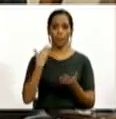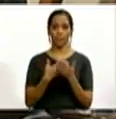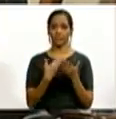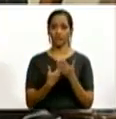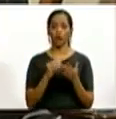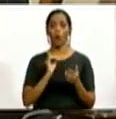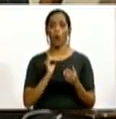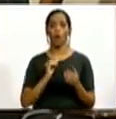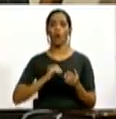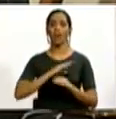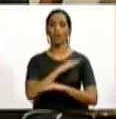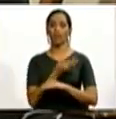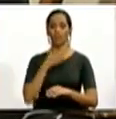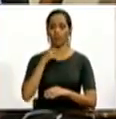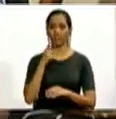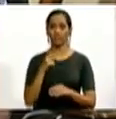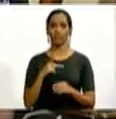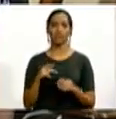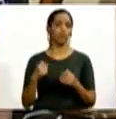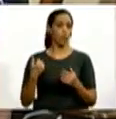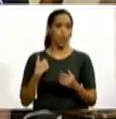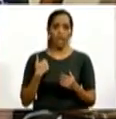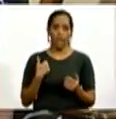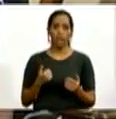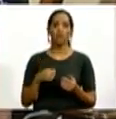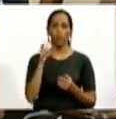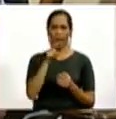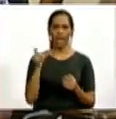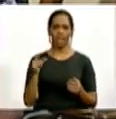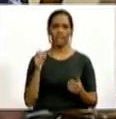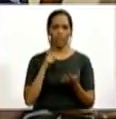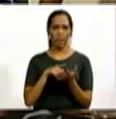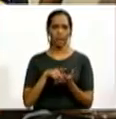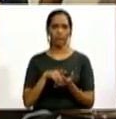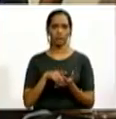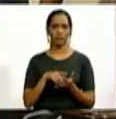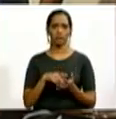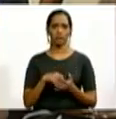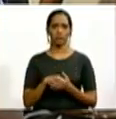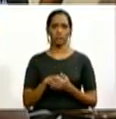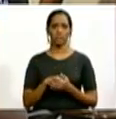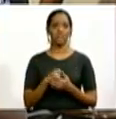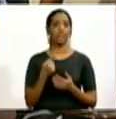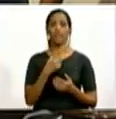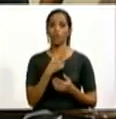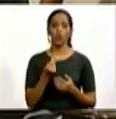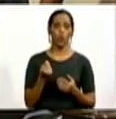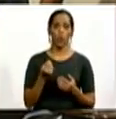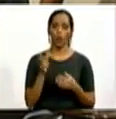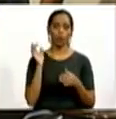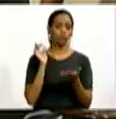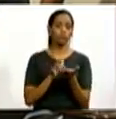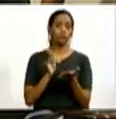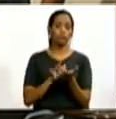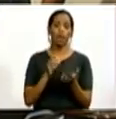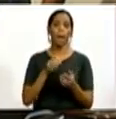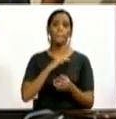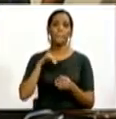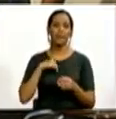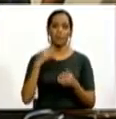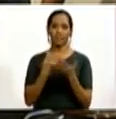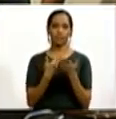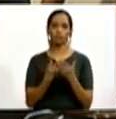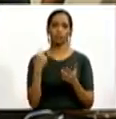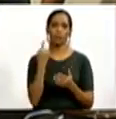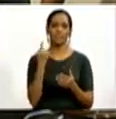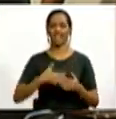pertenezcan a la fuerza política que pertenezcan, y hubo gente que estoy seguro que estaba allí que no milita en ningún partido y que no milita en ninguna organización, sino simplemente está recho y